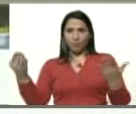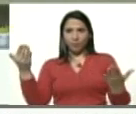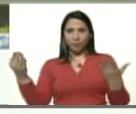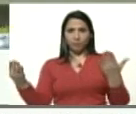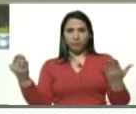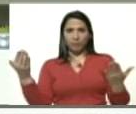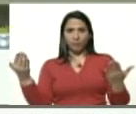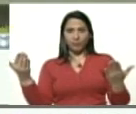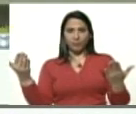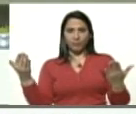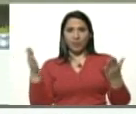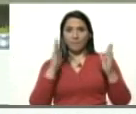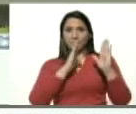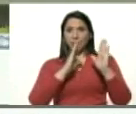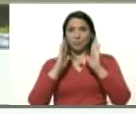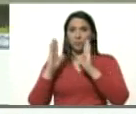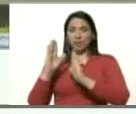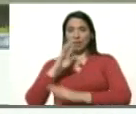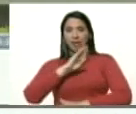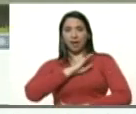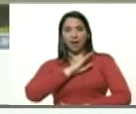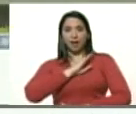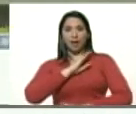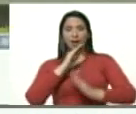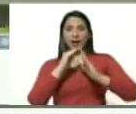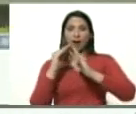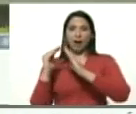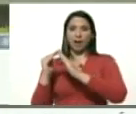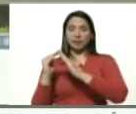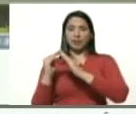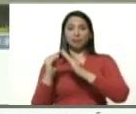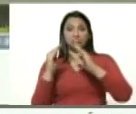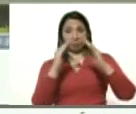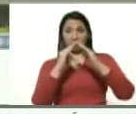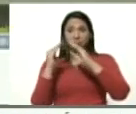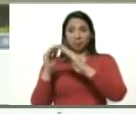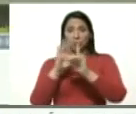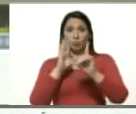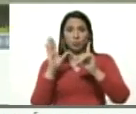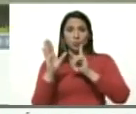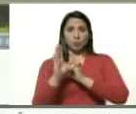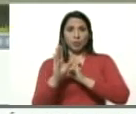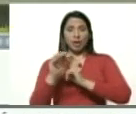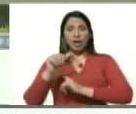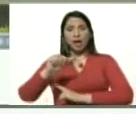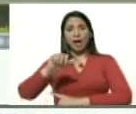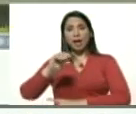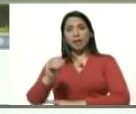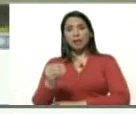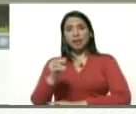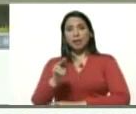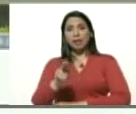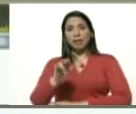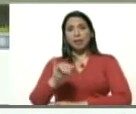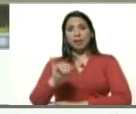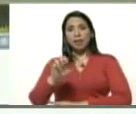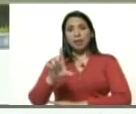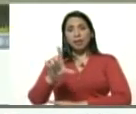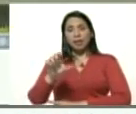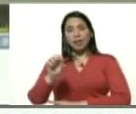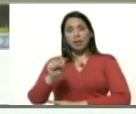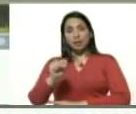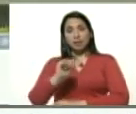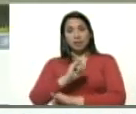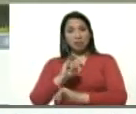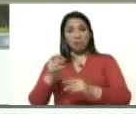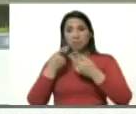desde la biblioteca de mi casa, desde la Casa Cultural La Casona Aquiles Nasoa, de estas ediciones, ya están en las